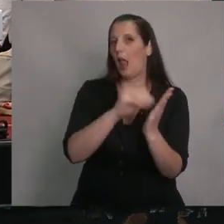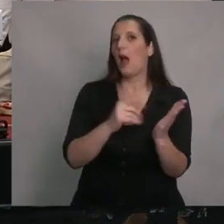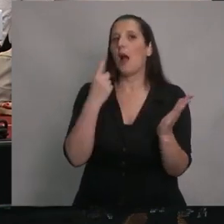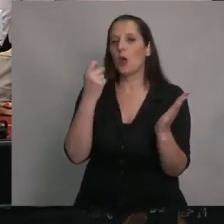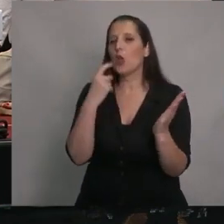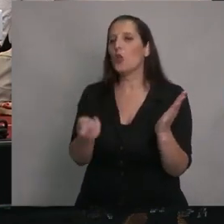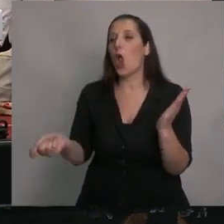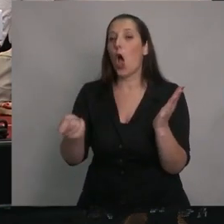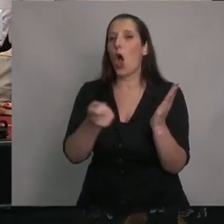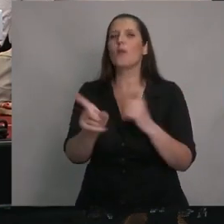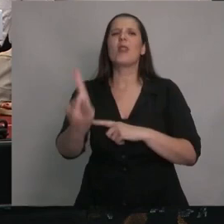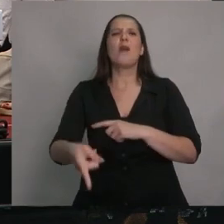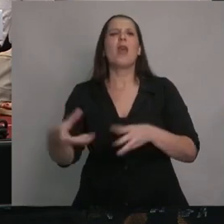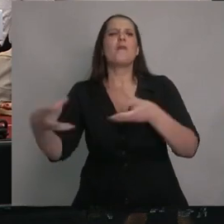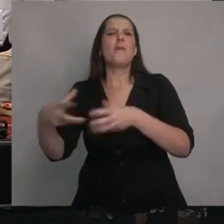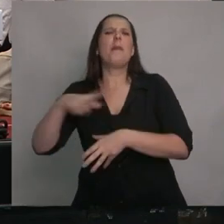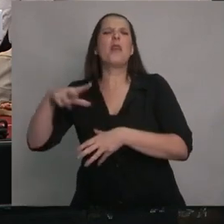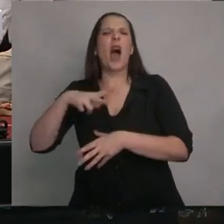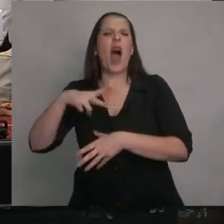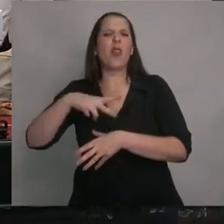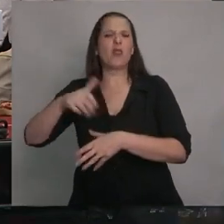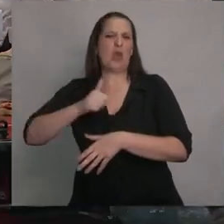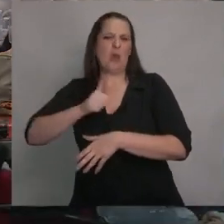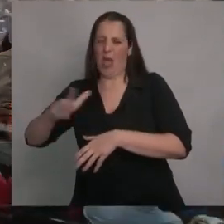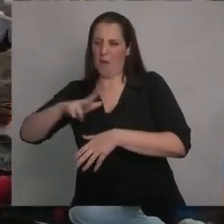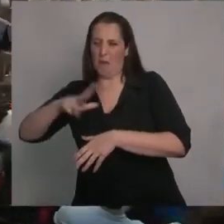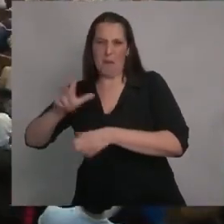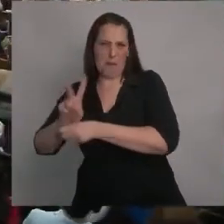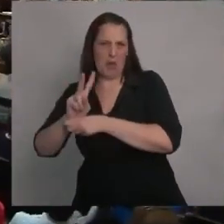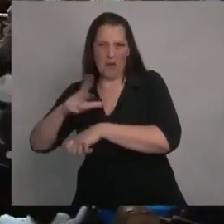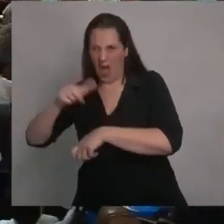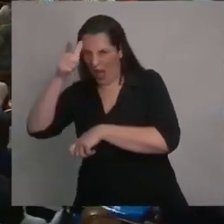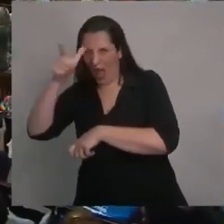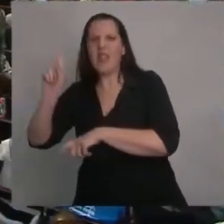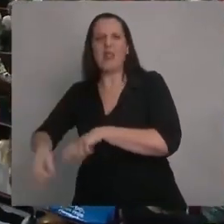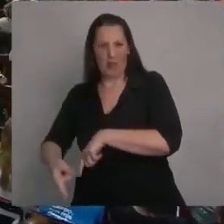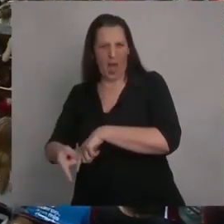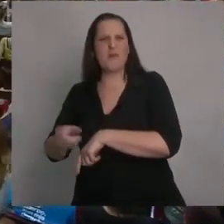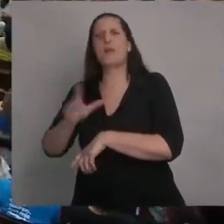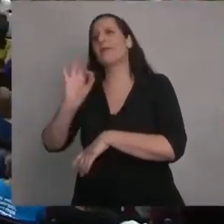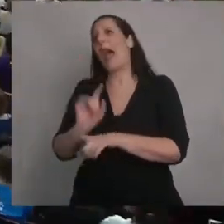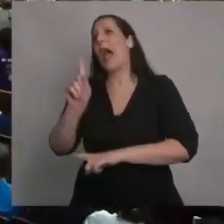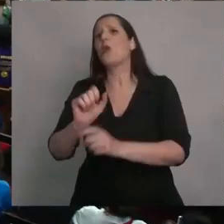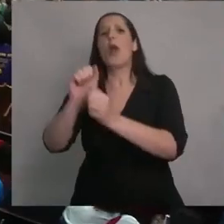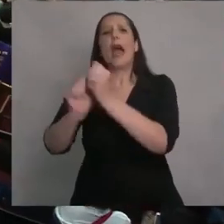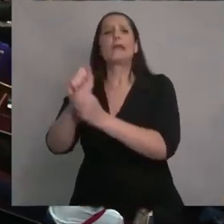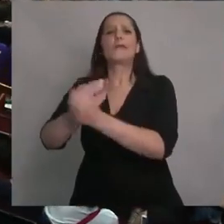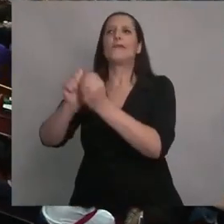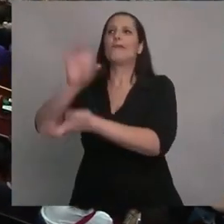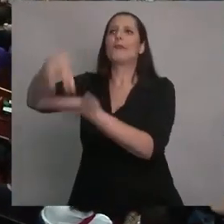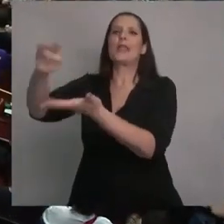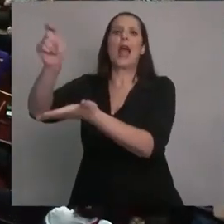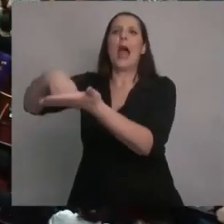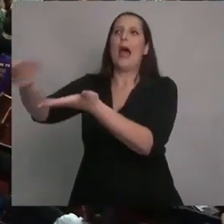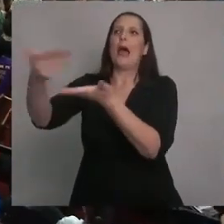de las fuerzas de seguridad privadas que custodian las grandes obras, las compañías contratadas en la tercerización de la guerra,